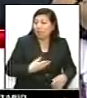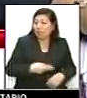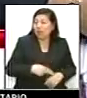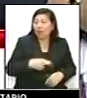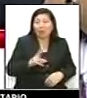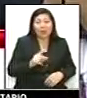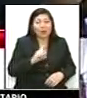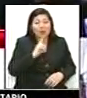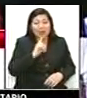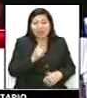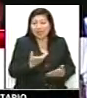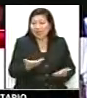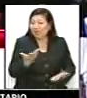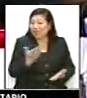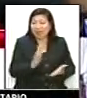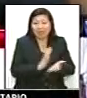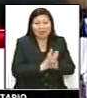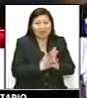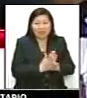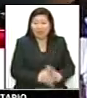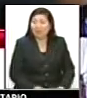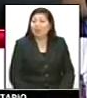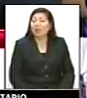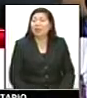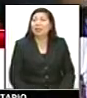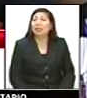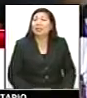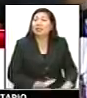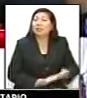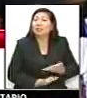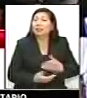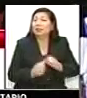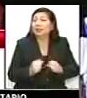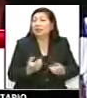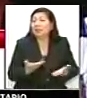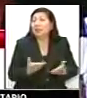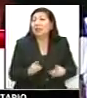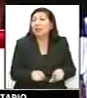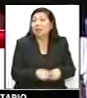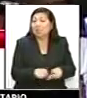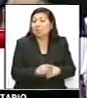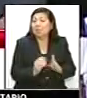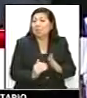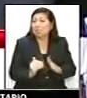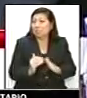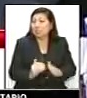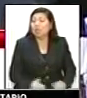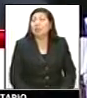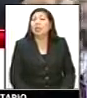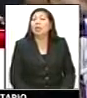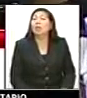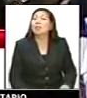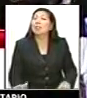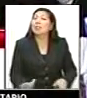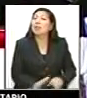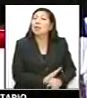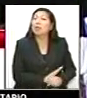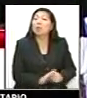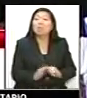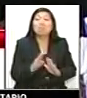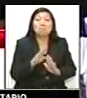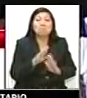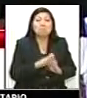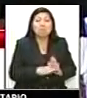que no tienen que ver con el lavado de activos. Y el lavado de activos ya de por sí es también un inmenso campo complejo, de muchos